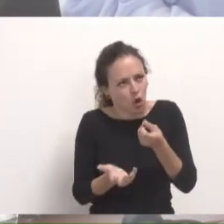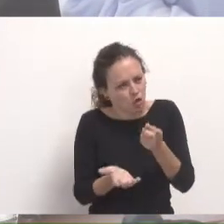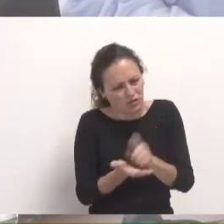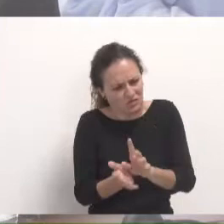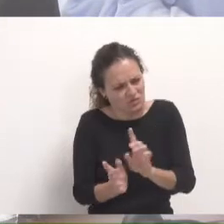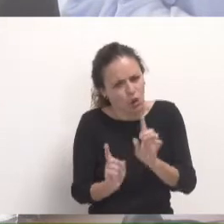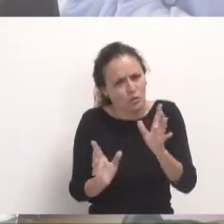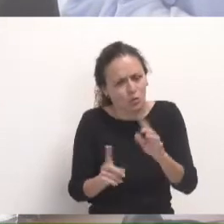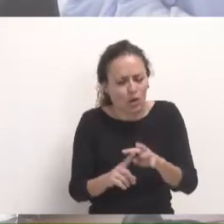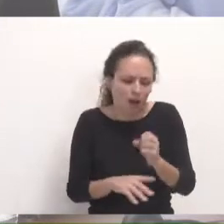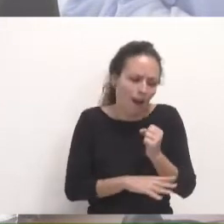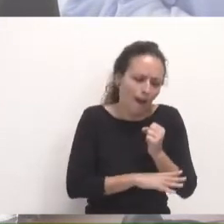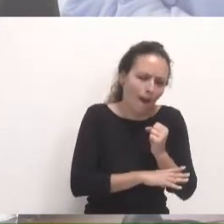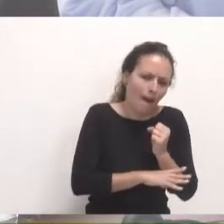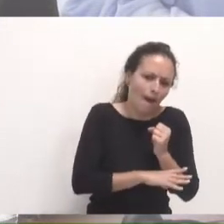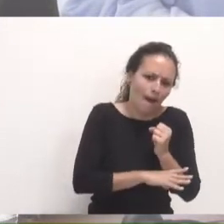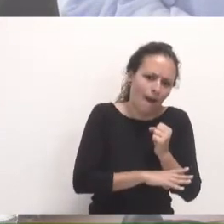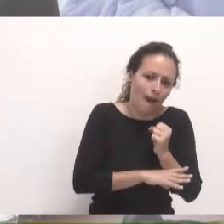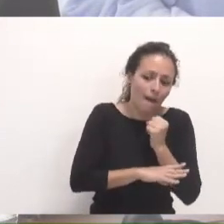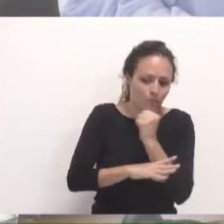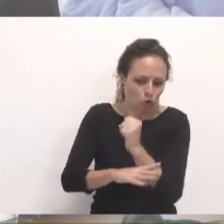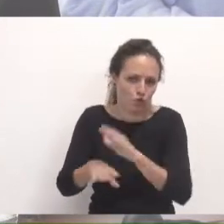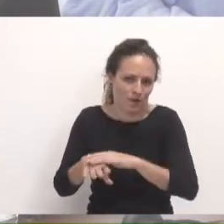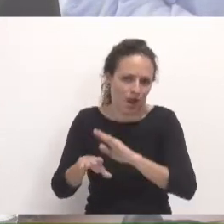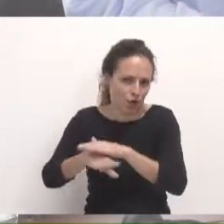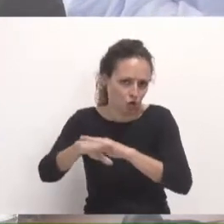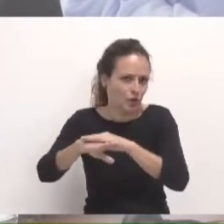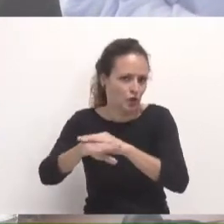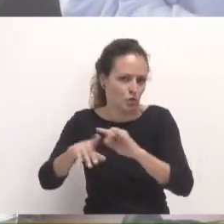ese apoyo a este proyecto.